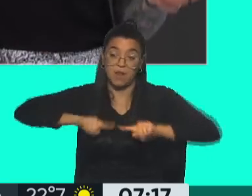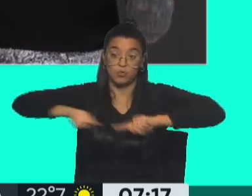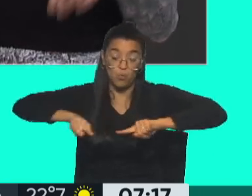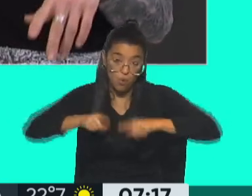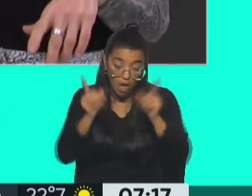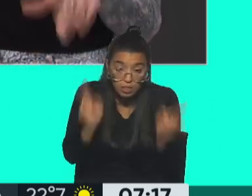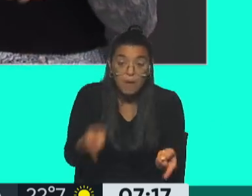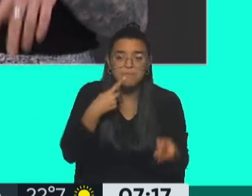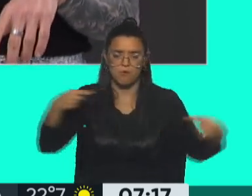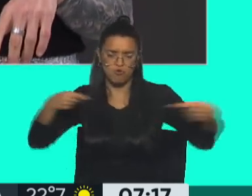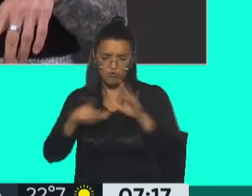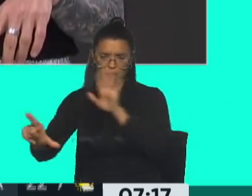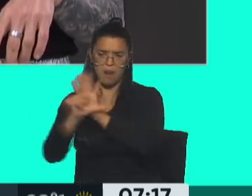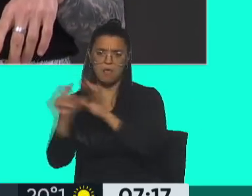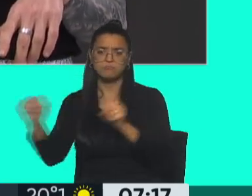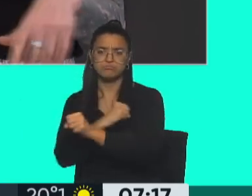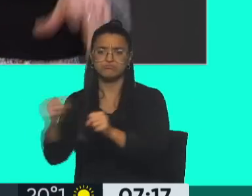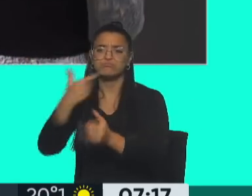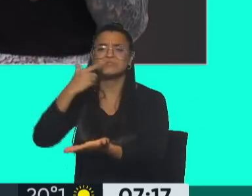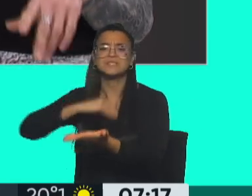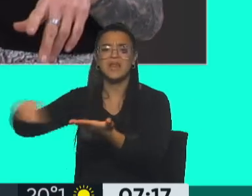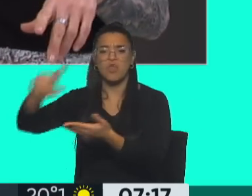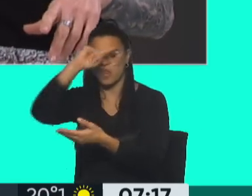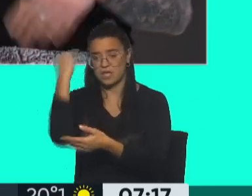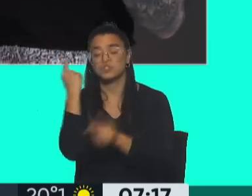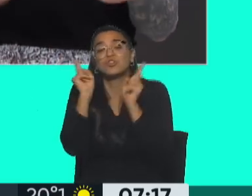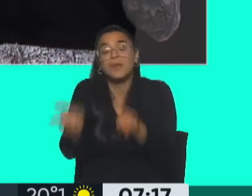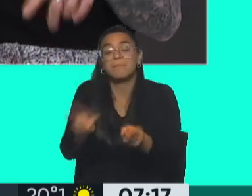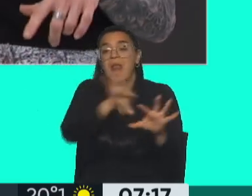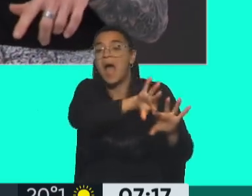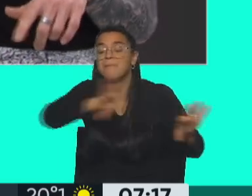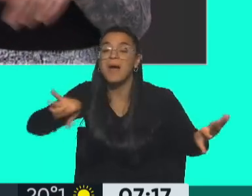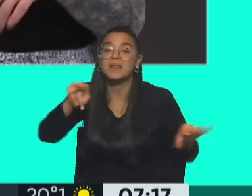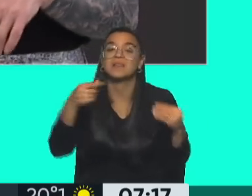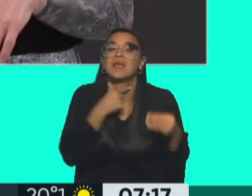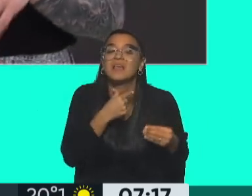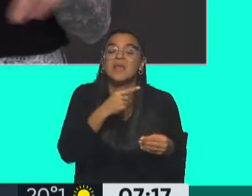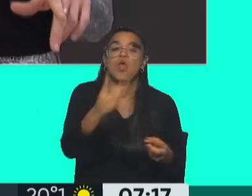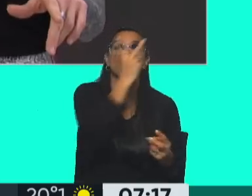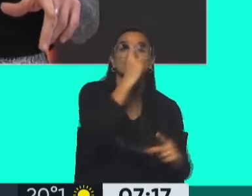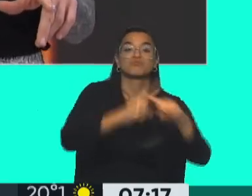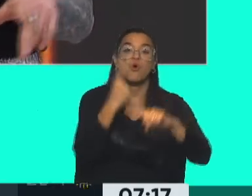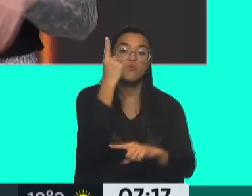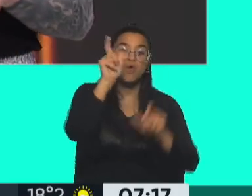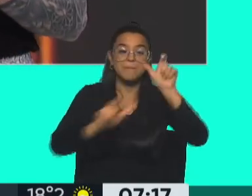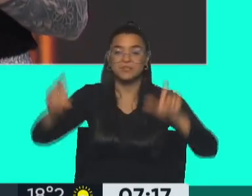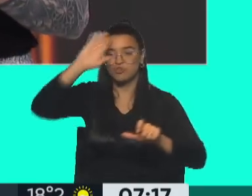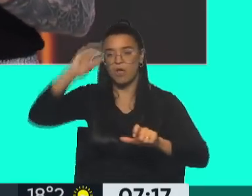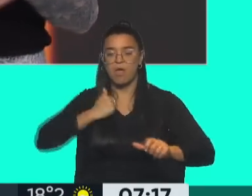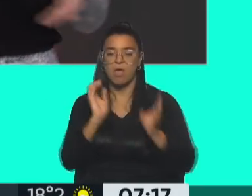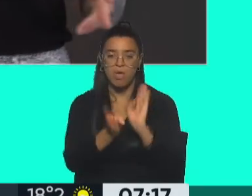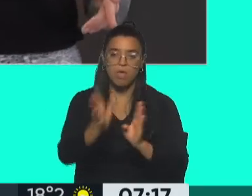en contrario a una ley que sancionó el Congreso de la Nación. Por otro lado, el intento de aplicar el 2x1 a los genocidas,